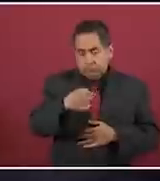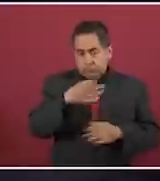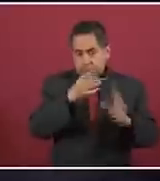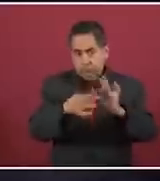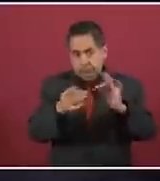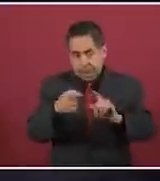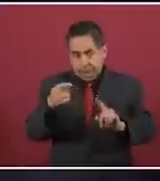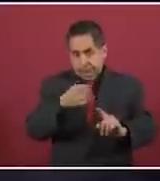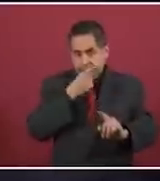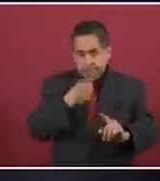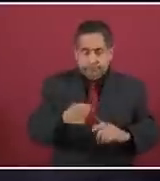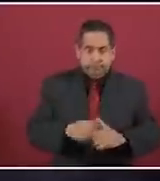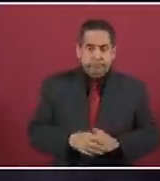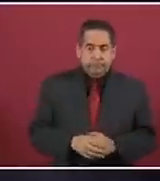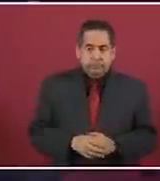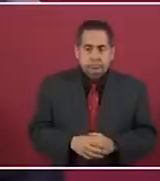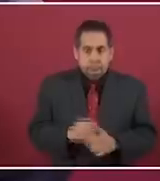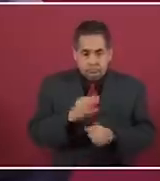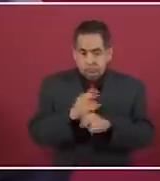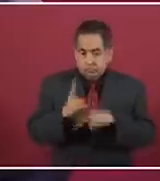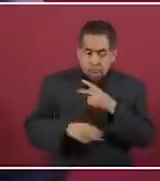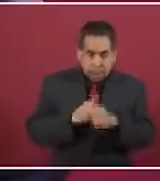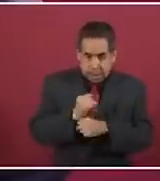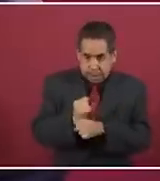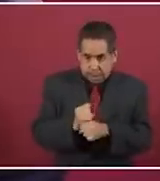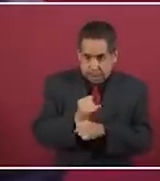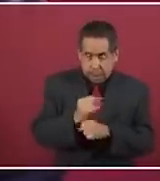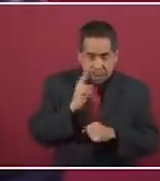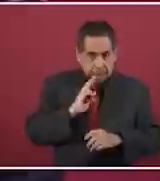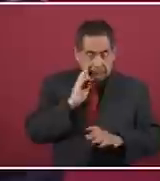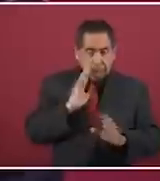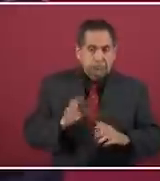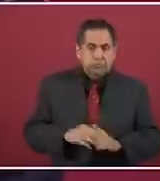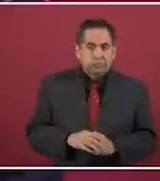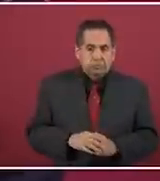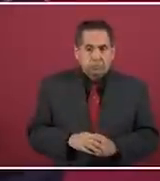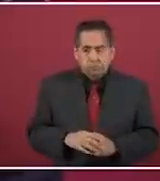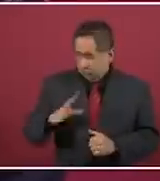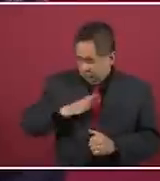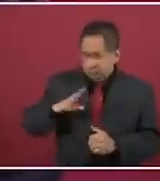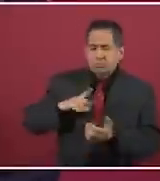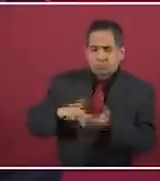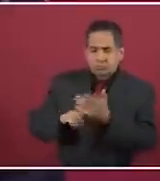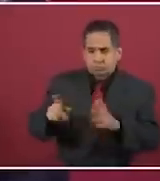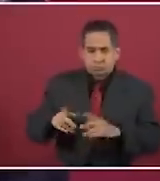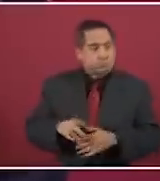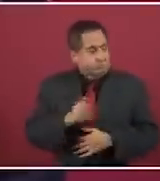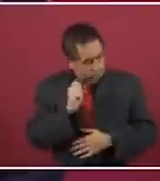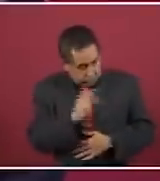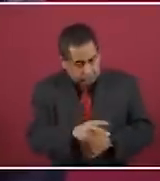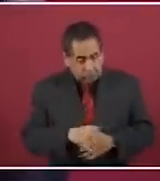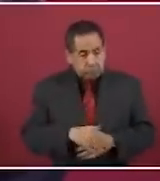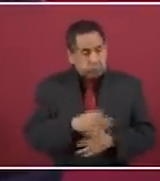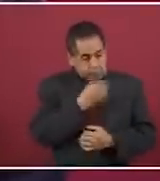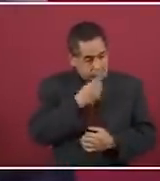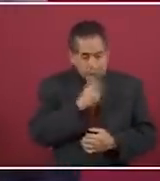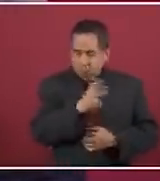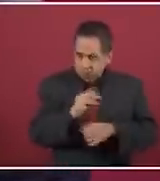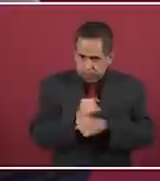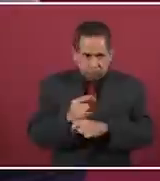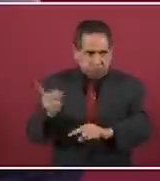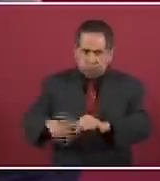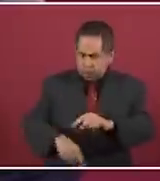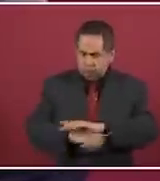señalando, ¿eso se va a investigar? Y existe, presidente. Ah, bueno, y se